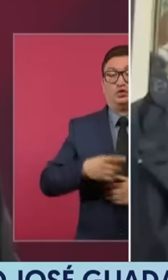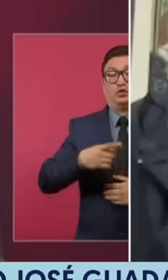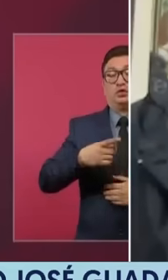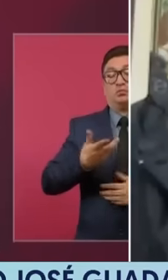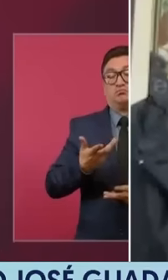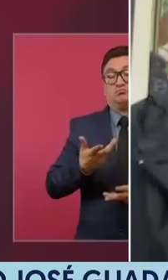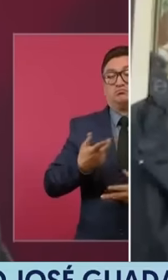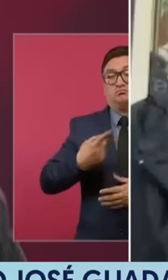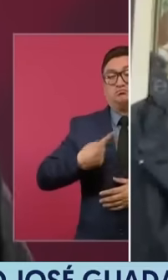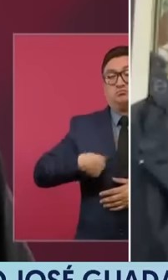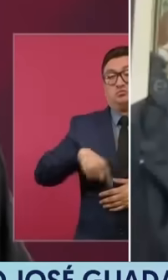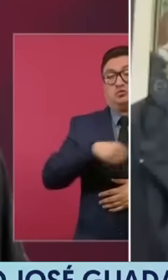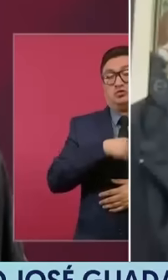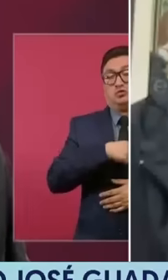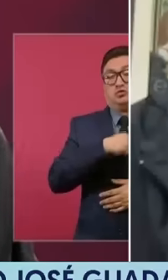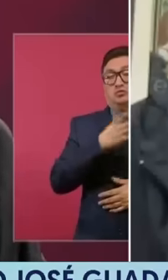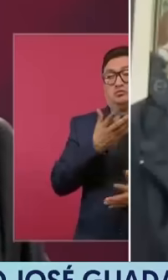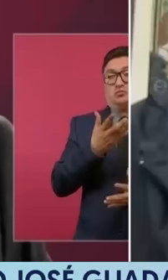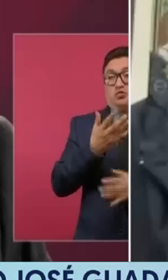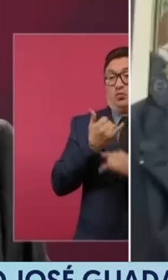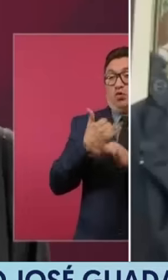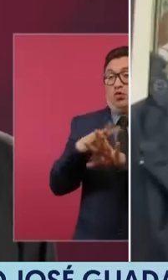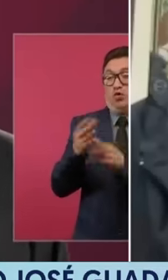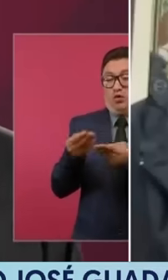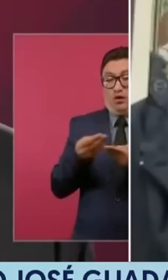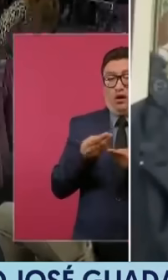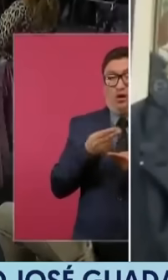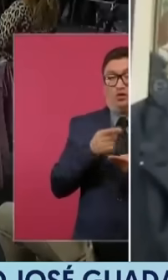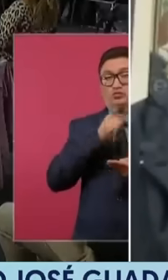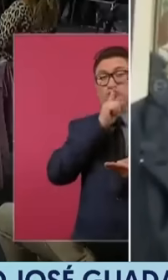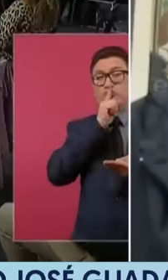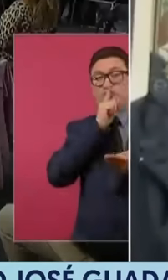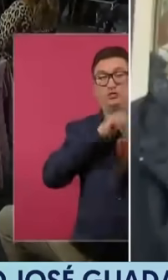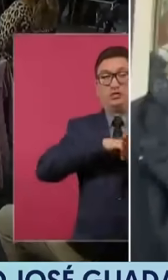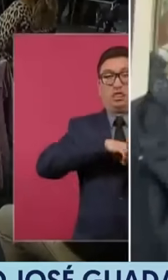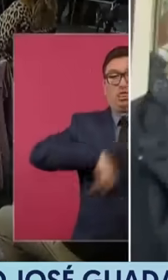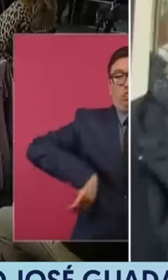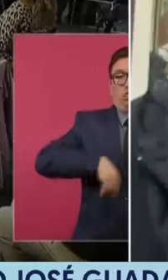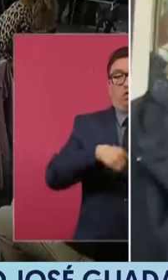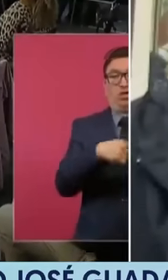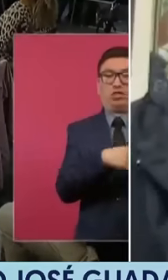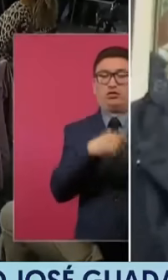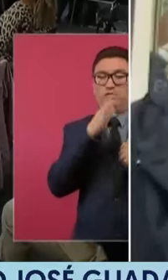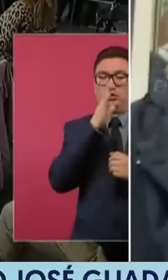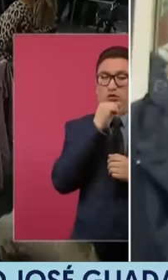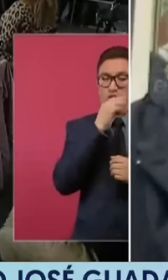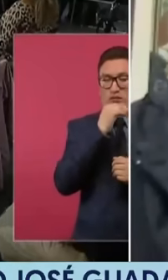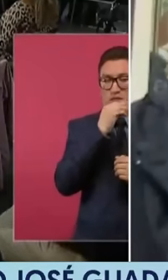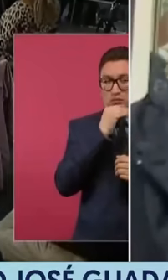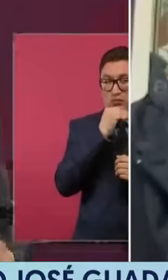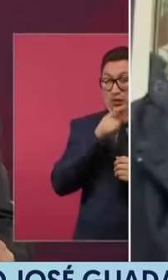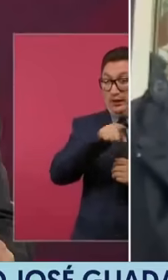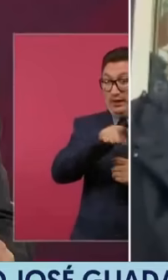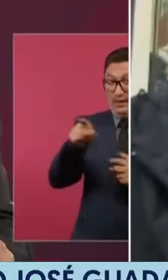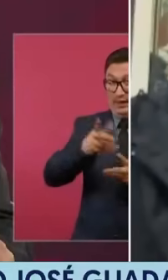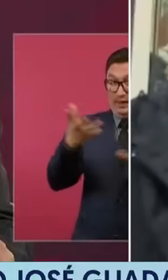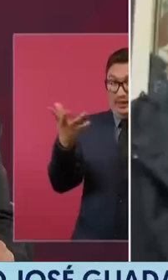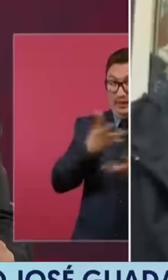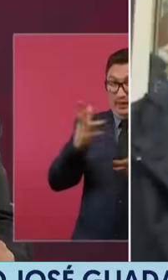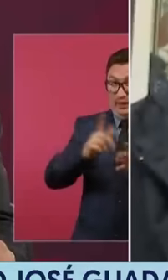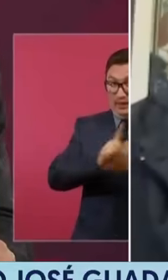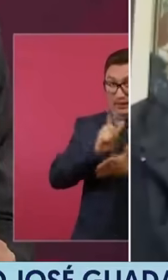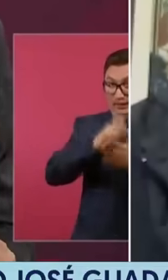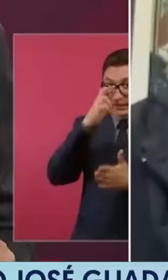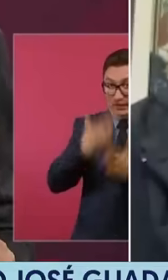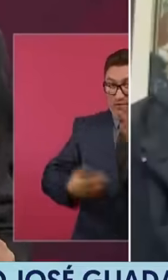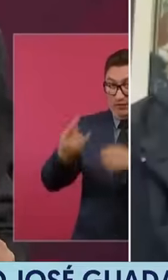tristemente, un operador de Adán Augusto murió en un accidente. Habrá que ver las condiciones de ese accidente.